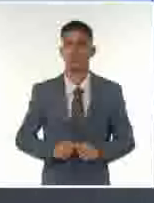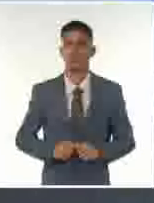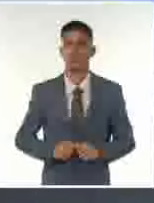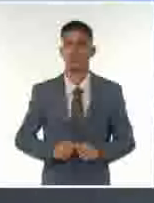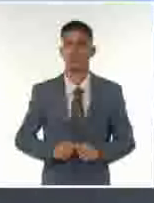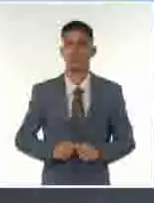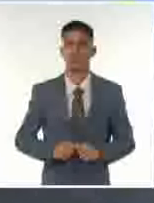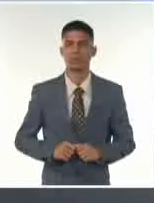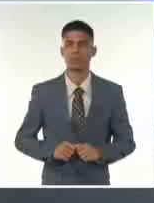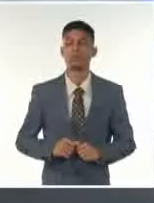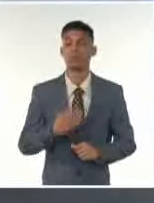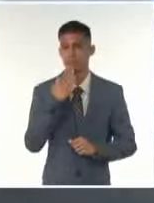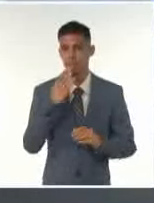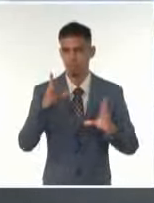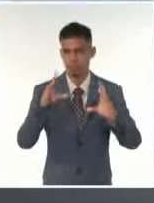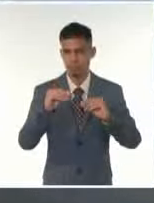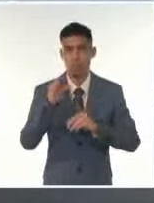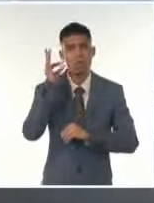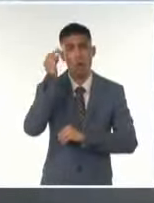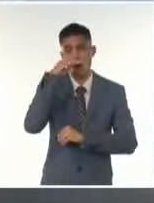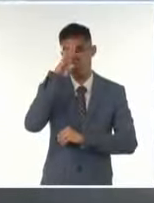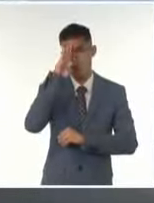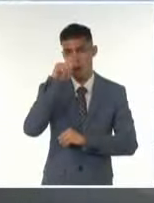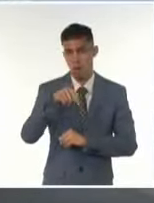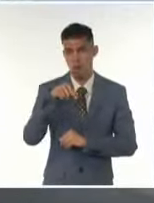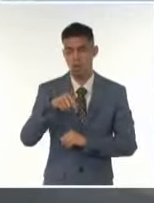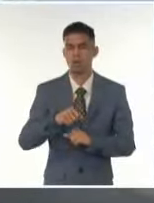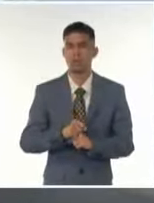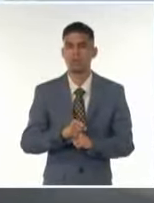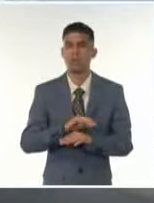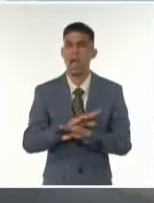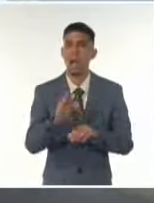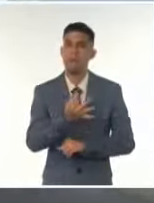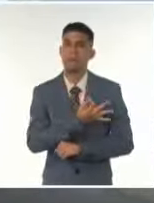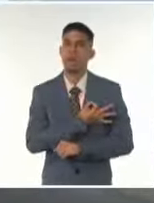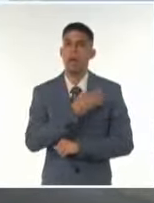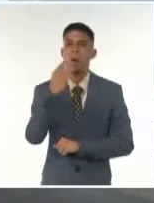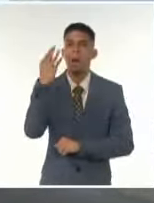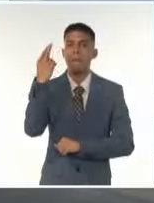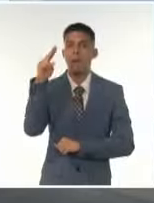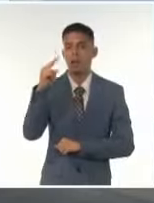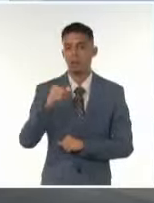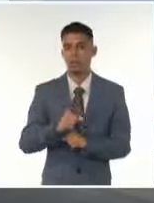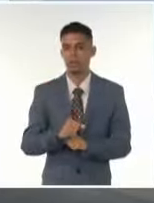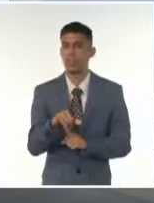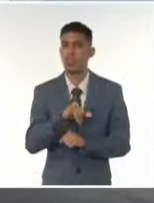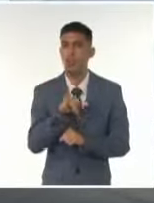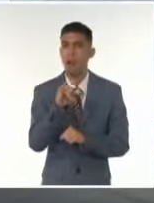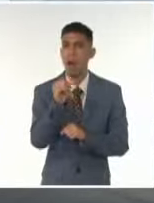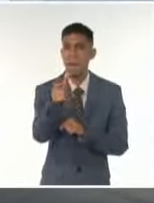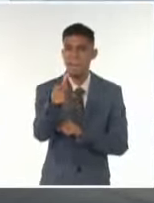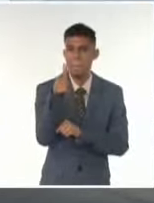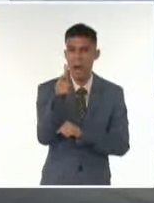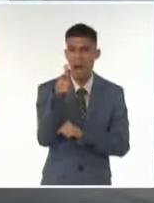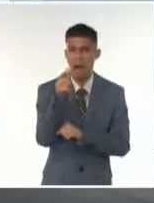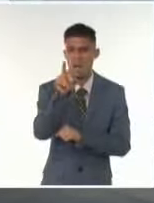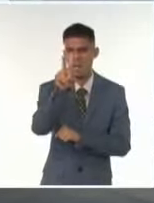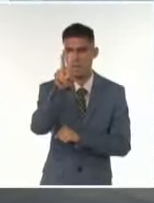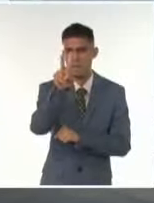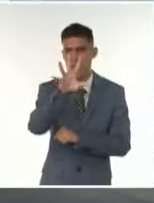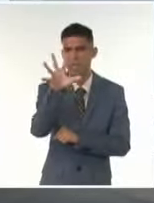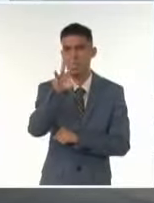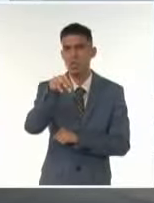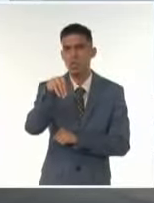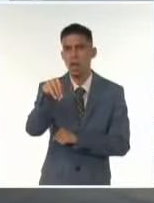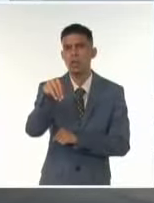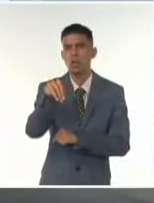muy buenas noches la cubana laina Pérez conquistó hoy medalla de plata y también el boleto olímpico en la pistola 25 Met en el campeonato